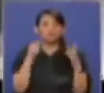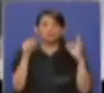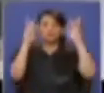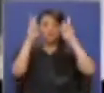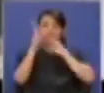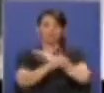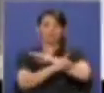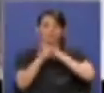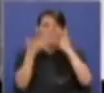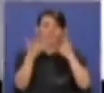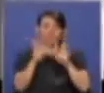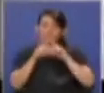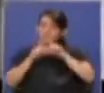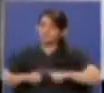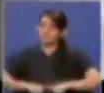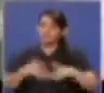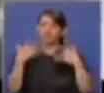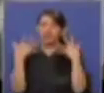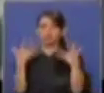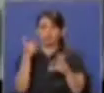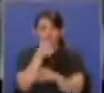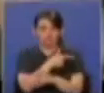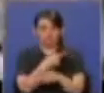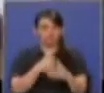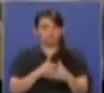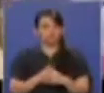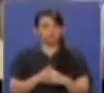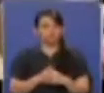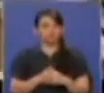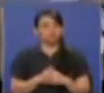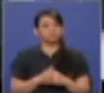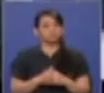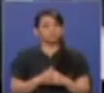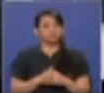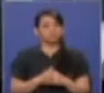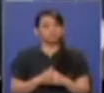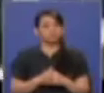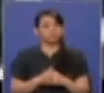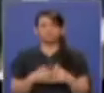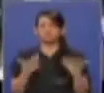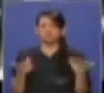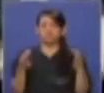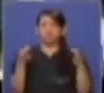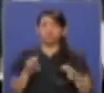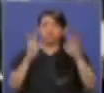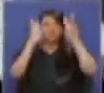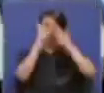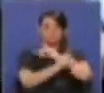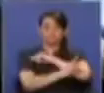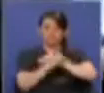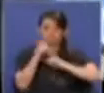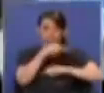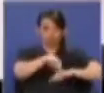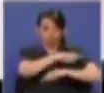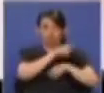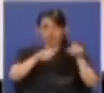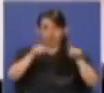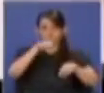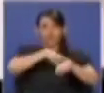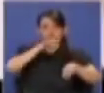se iban a realizar determinadas obras con también bajo la misma lógica, la refinería del Pacífico, que sabemos ha tenido retrasos,